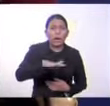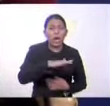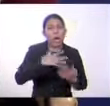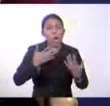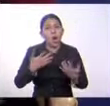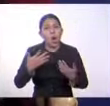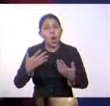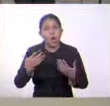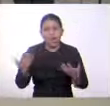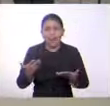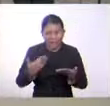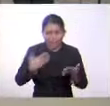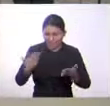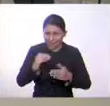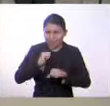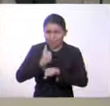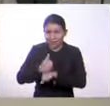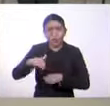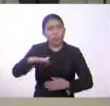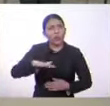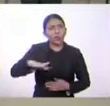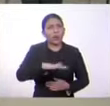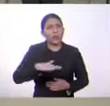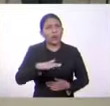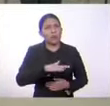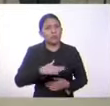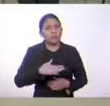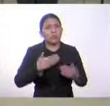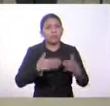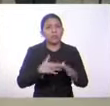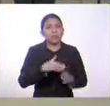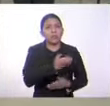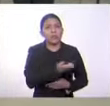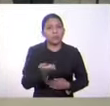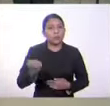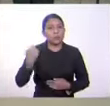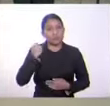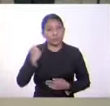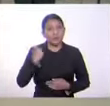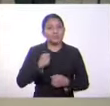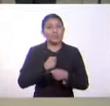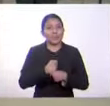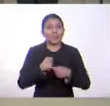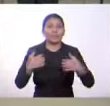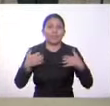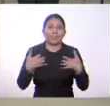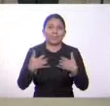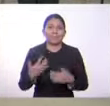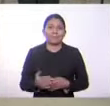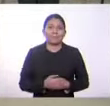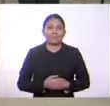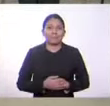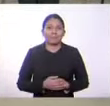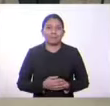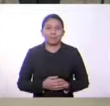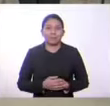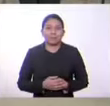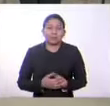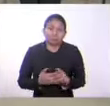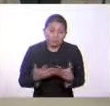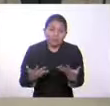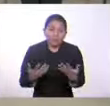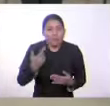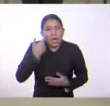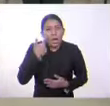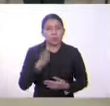de espacios para exigir estos otros elementos que son importantes para garantizar la vida. Fíjate, Candy, que por